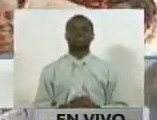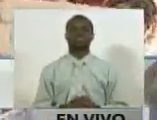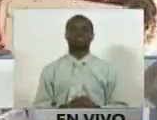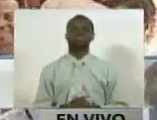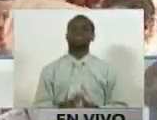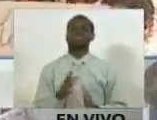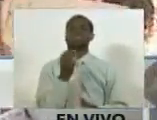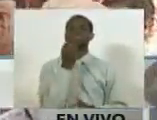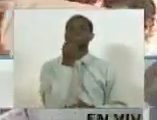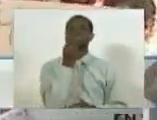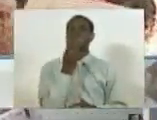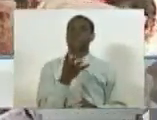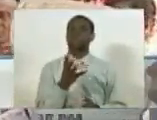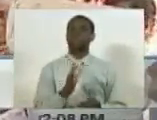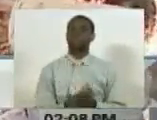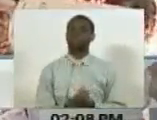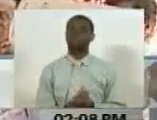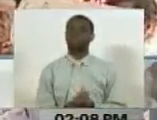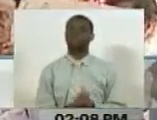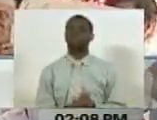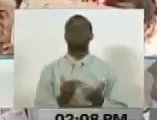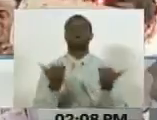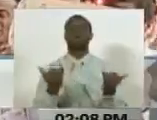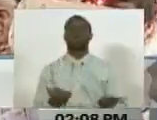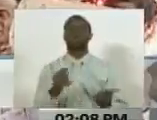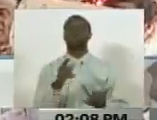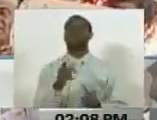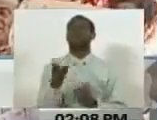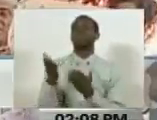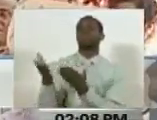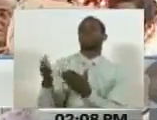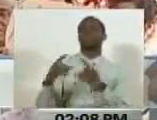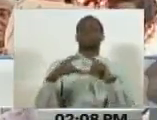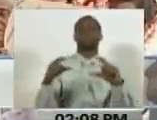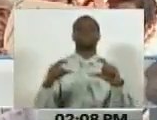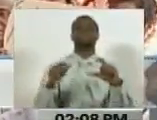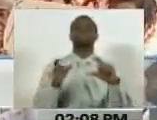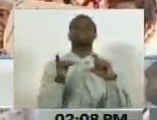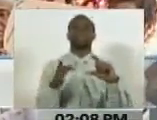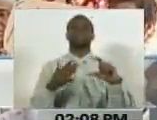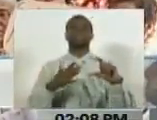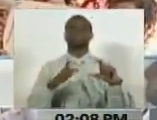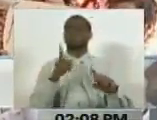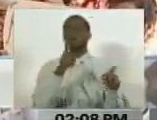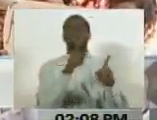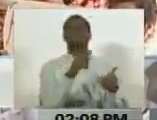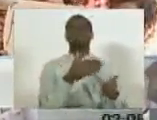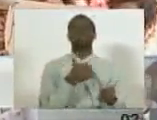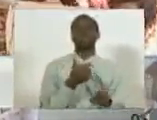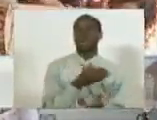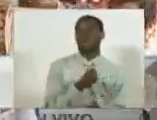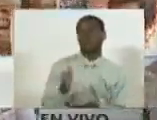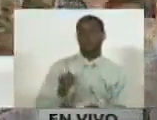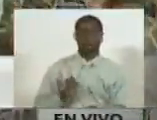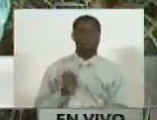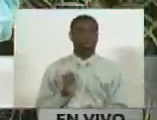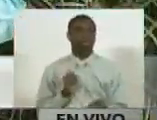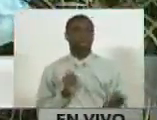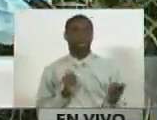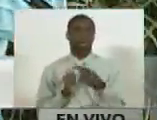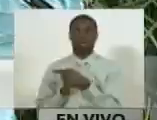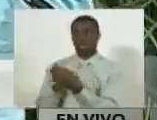Bueno, aquí pusimos un punto de carnetización del carnet de la patria, por si acaso ustedes quieren aprovecharlo, está aquí.